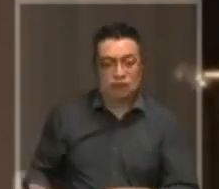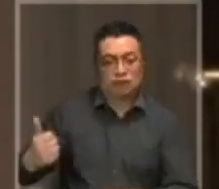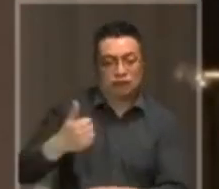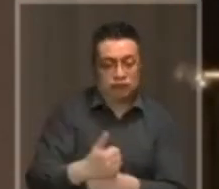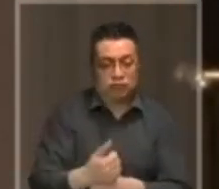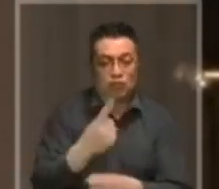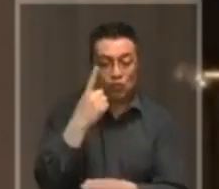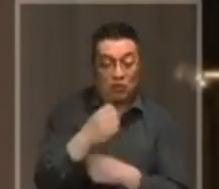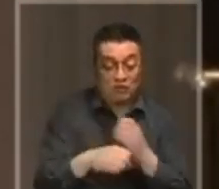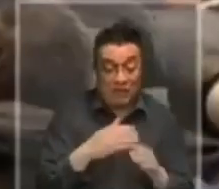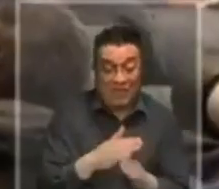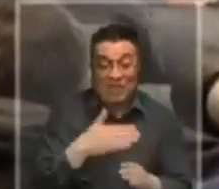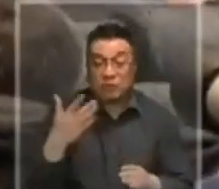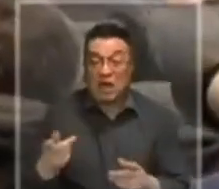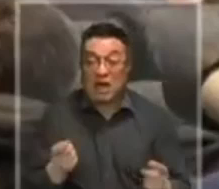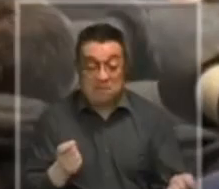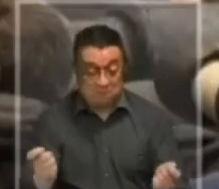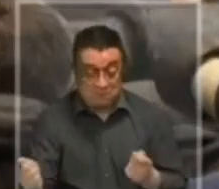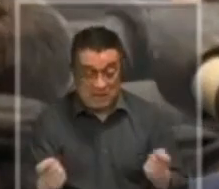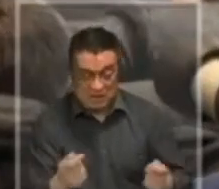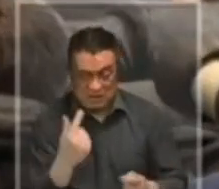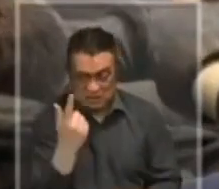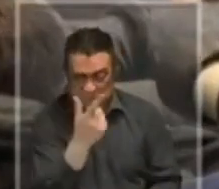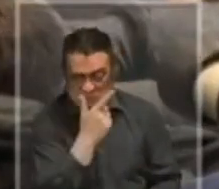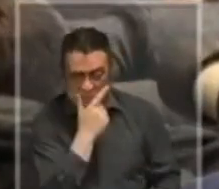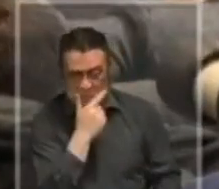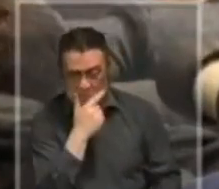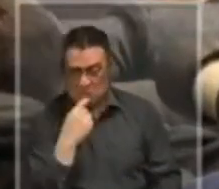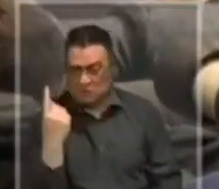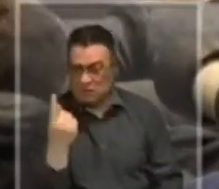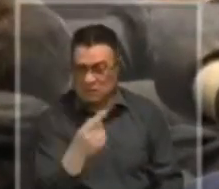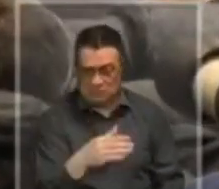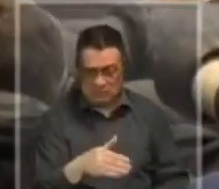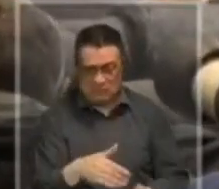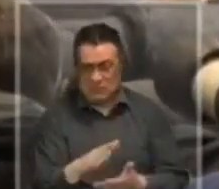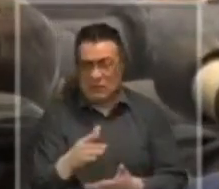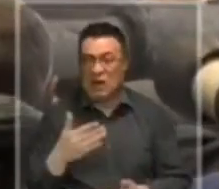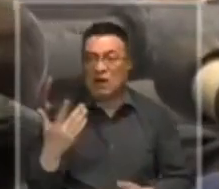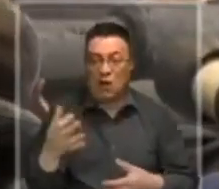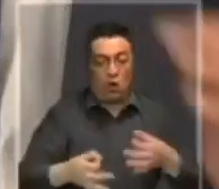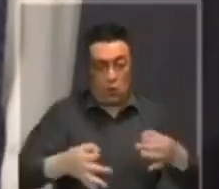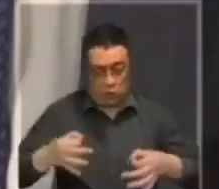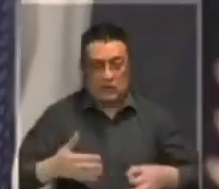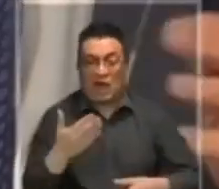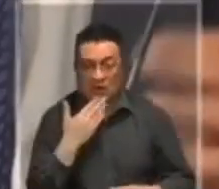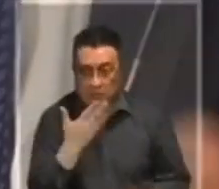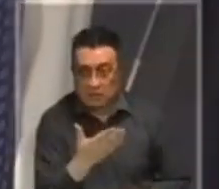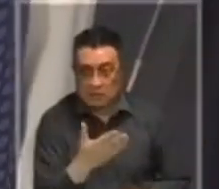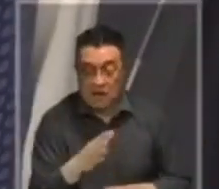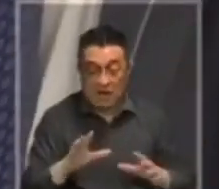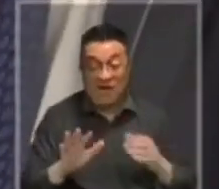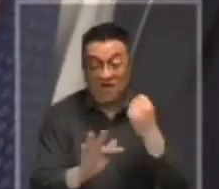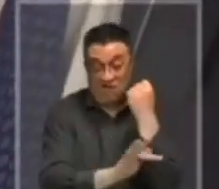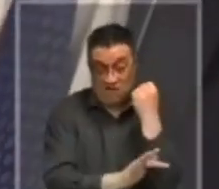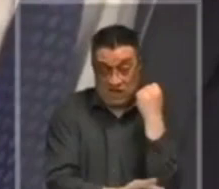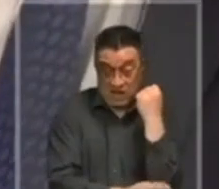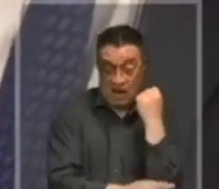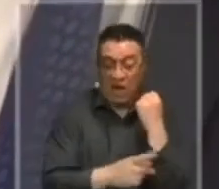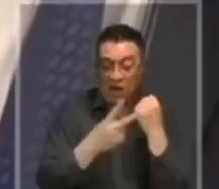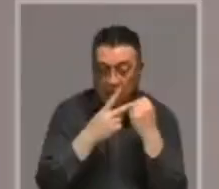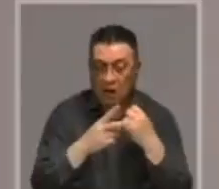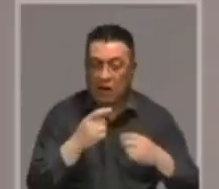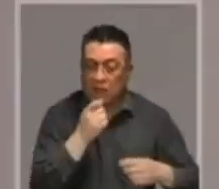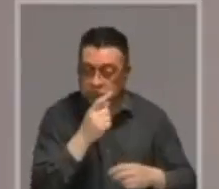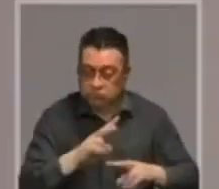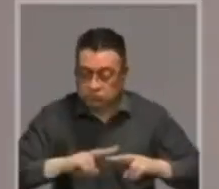año después, su manejo no solo está cuestionado por la opinión pública, también por la justicia. Un fiscal federal abrió una investigación